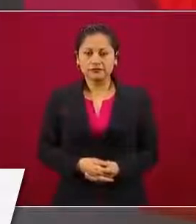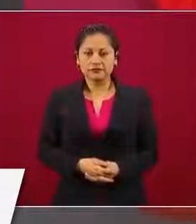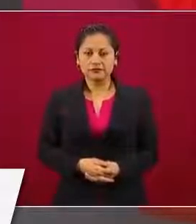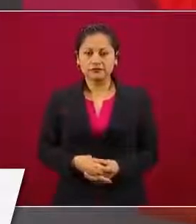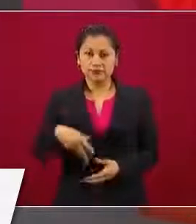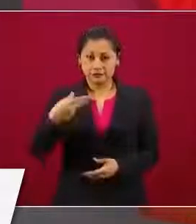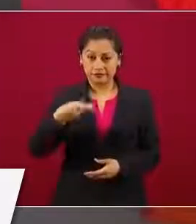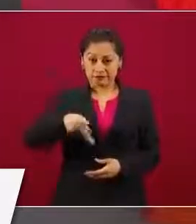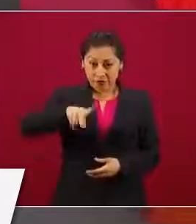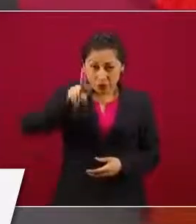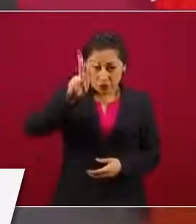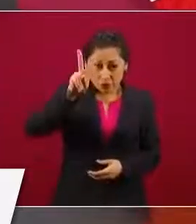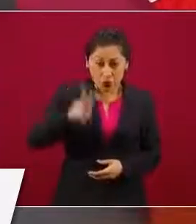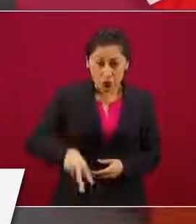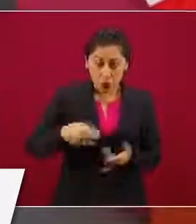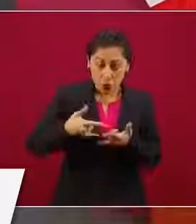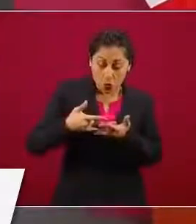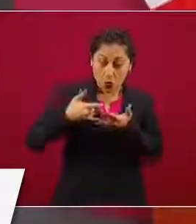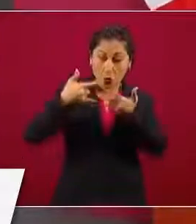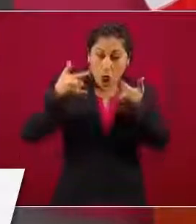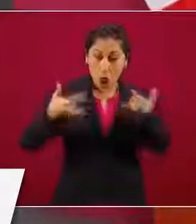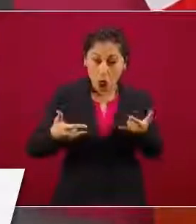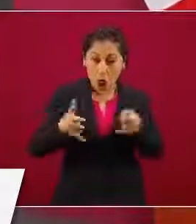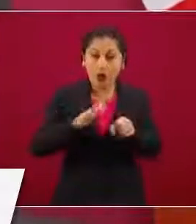El primer ferrocarril que se